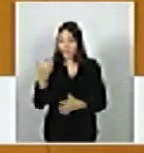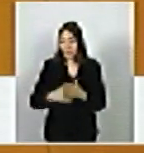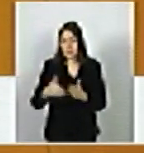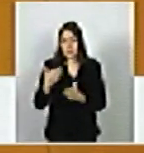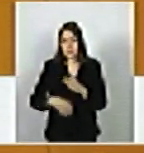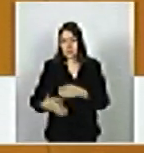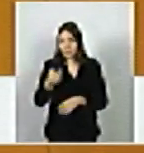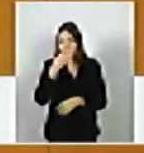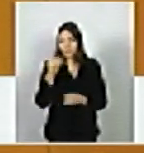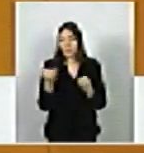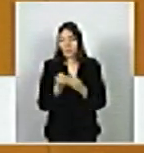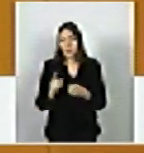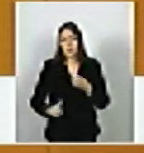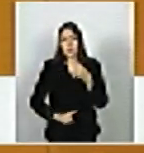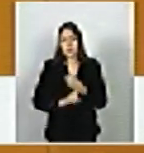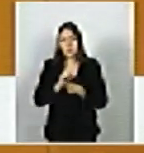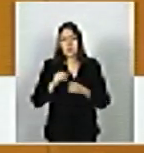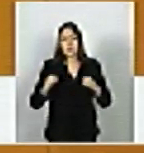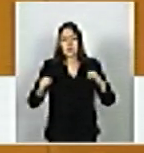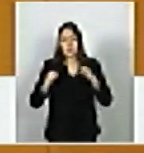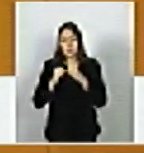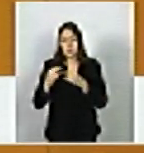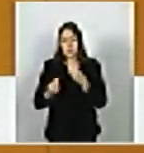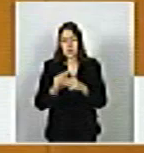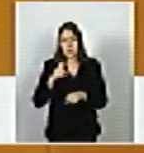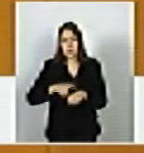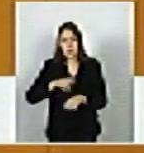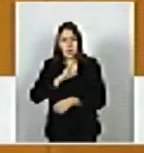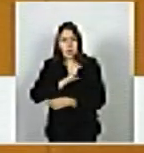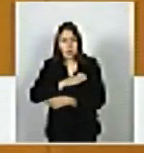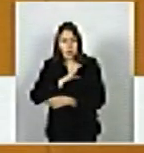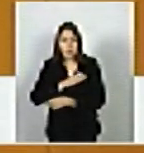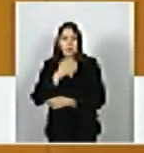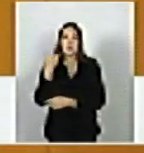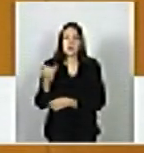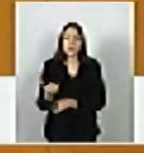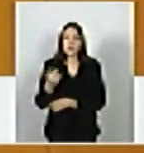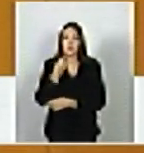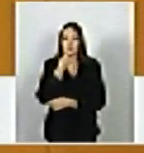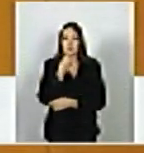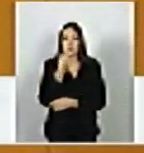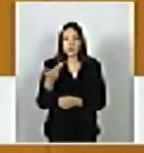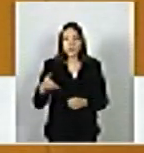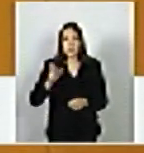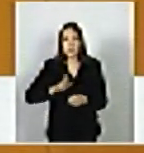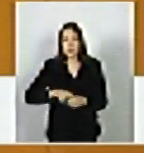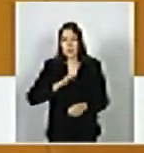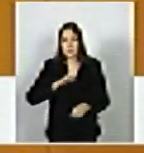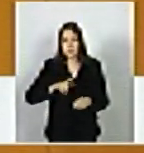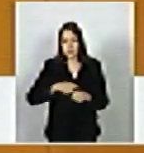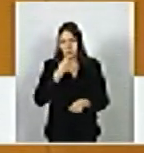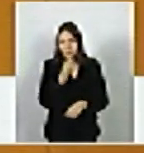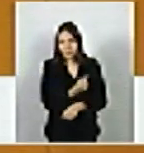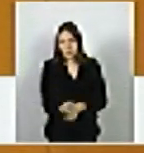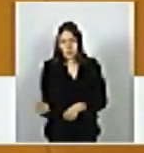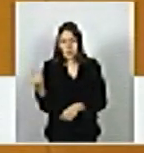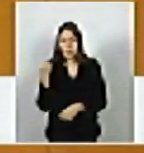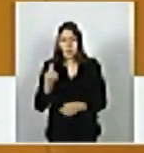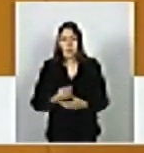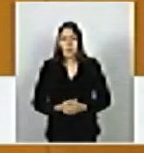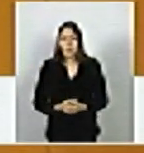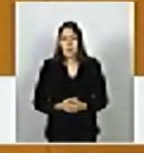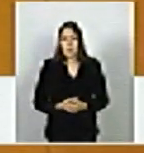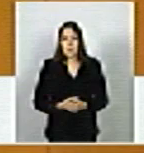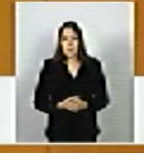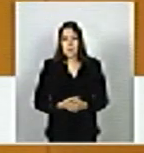los institutos nacionales de cancerología y el de pediatría. Es por lo anterior que resultan